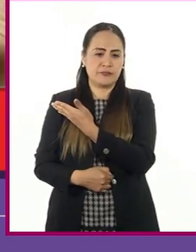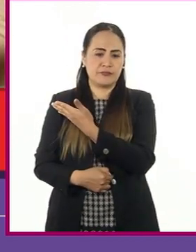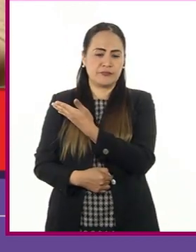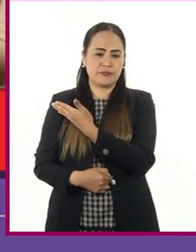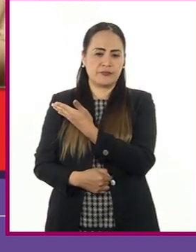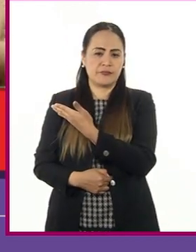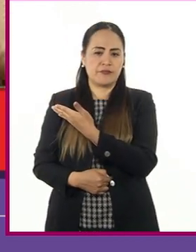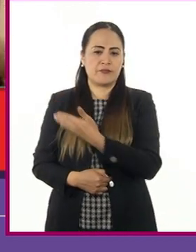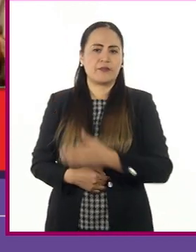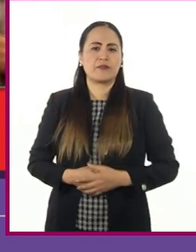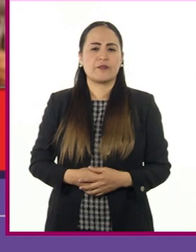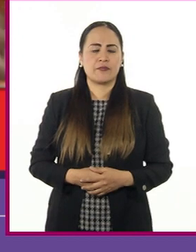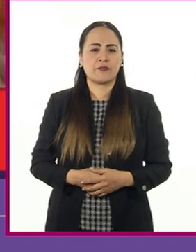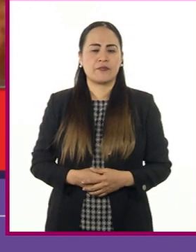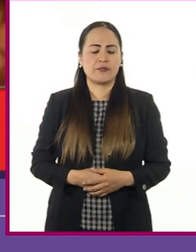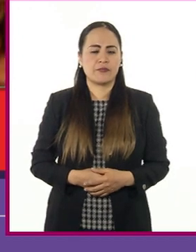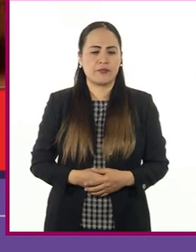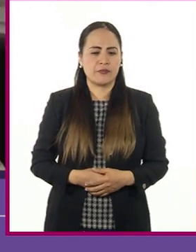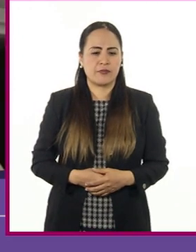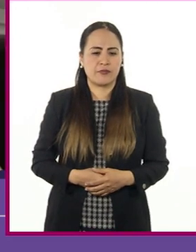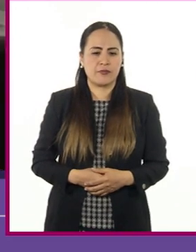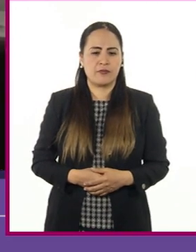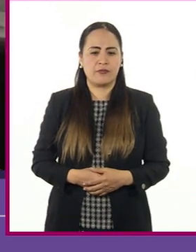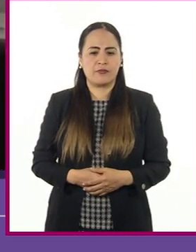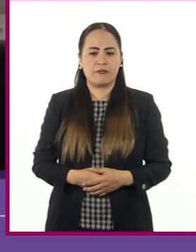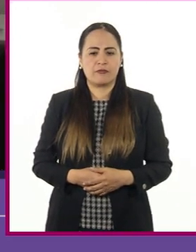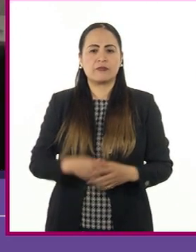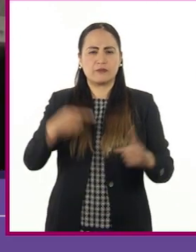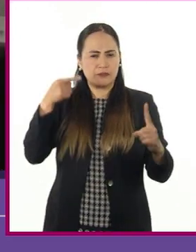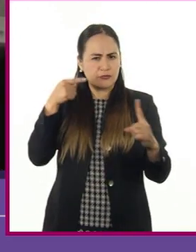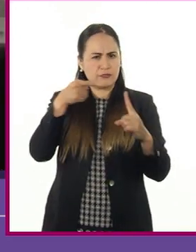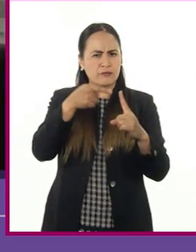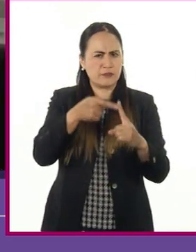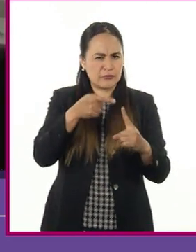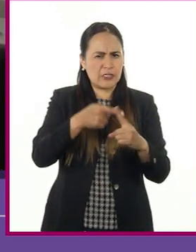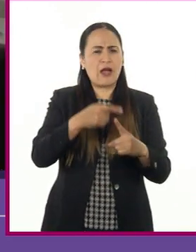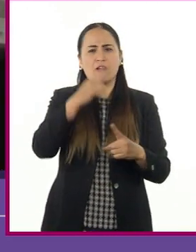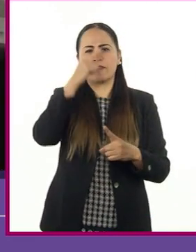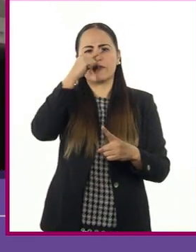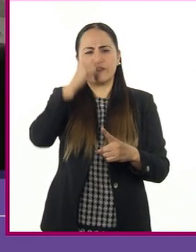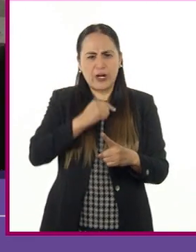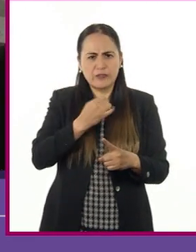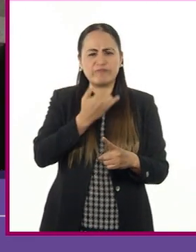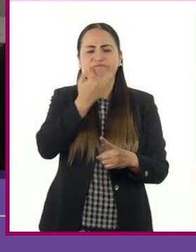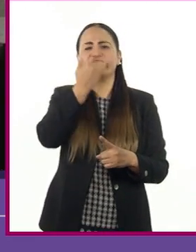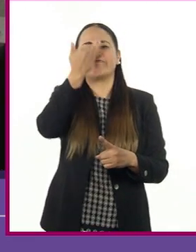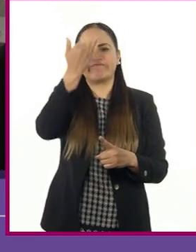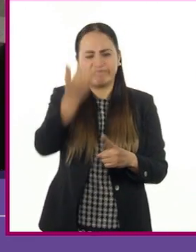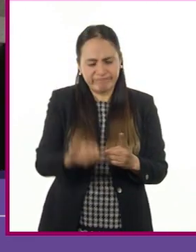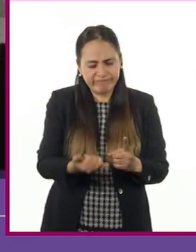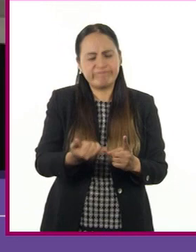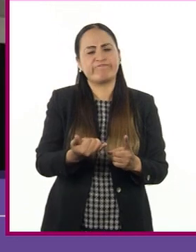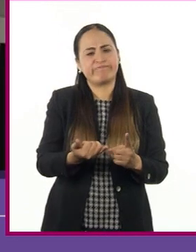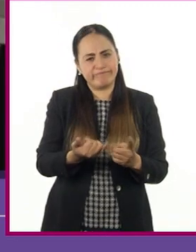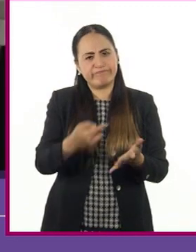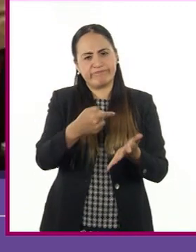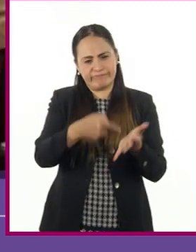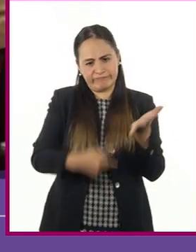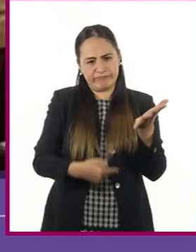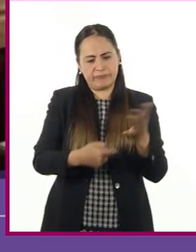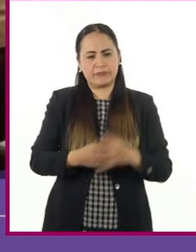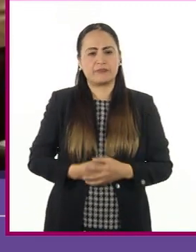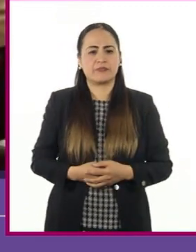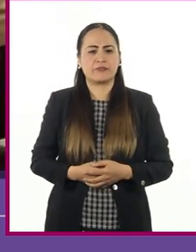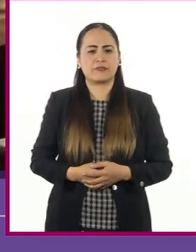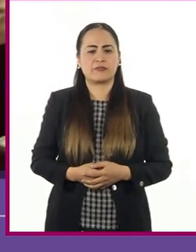Responsabilidades Administrativas de los Servidores Públicos especifica las faltas en las que pueden incurrir los servidores públicos